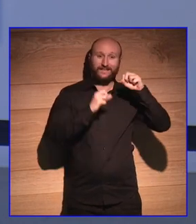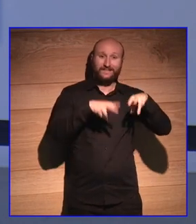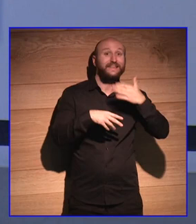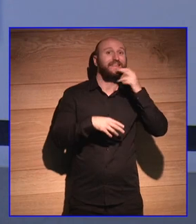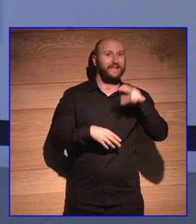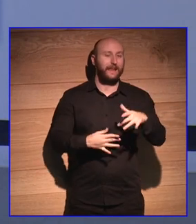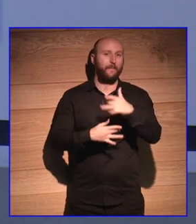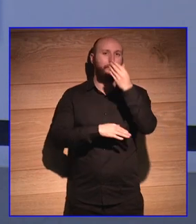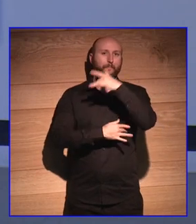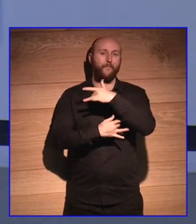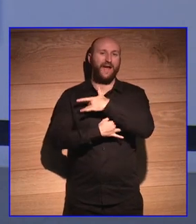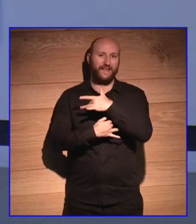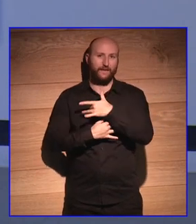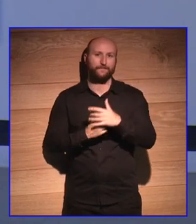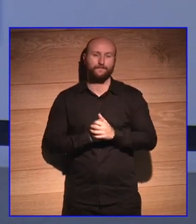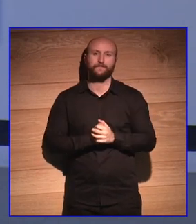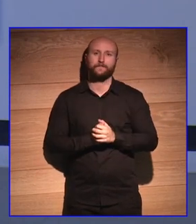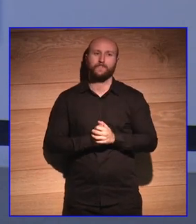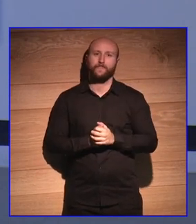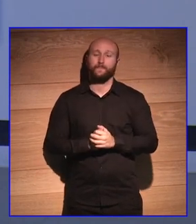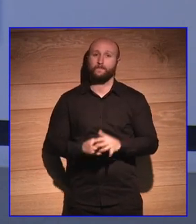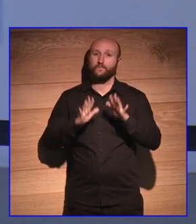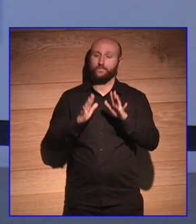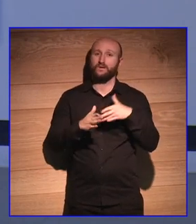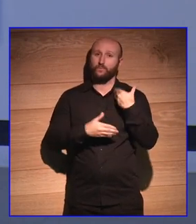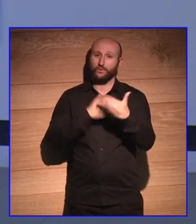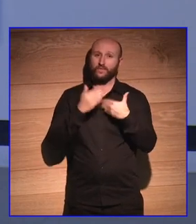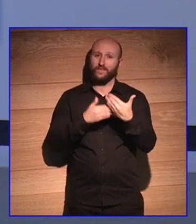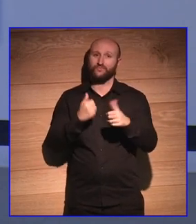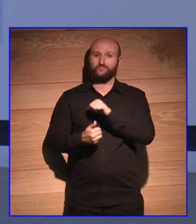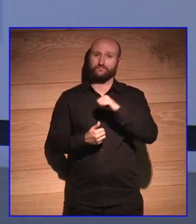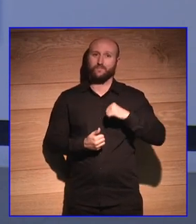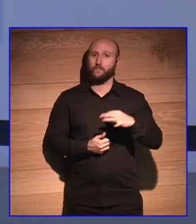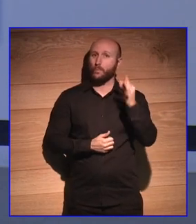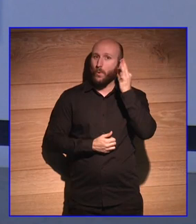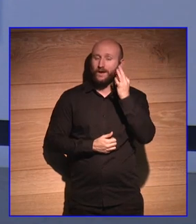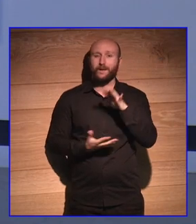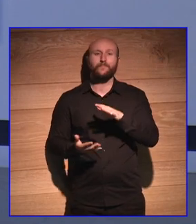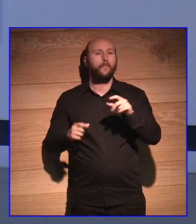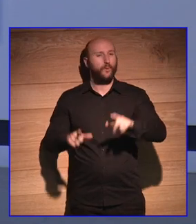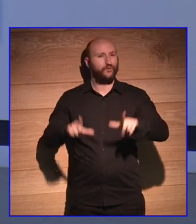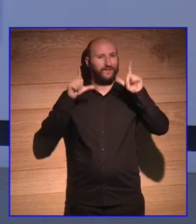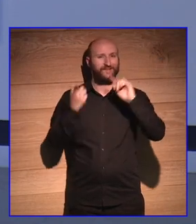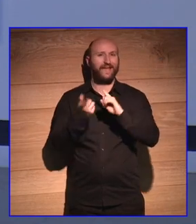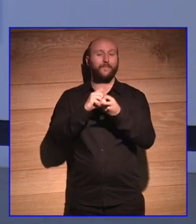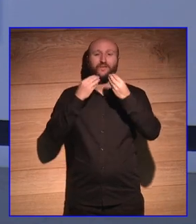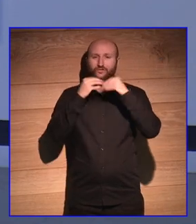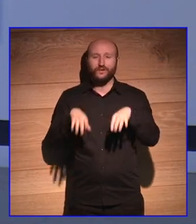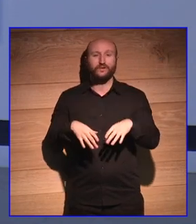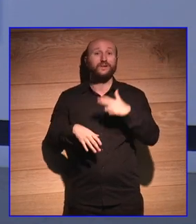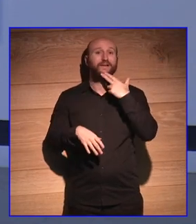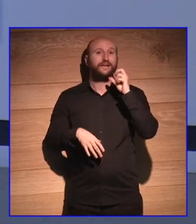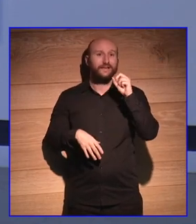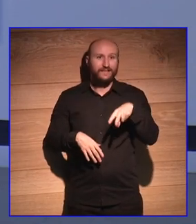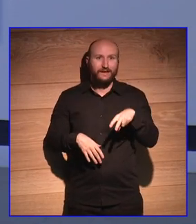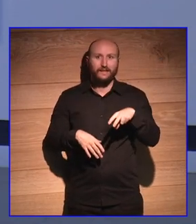pablos pero como en todos los procesos de emancipación de la mujer la protagonista del cambio histórico lo fue sin tener conciencia